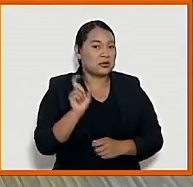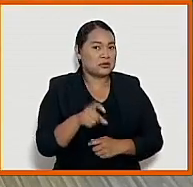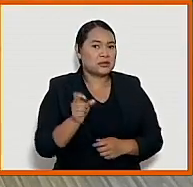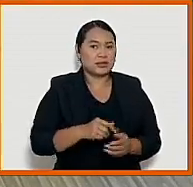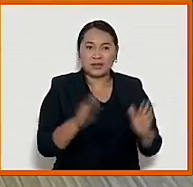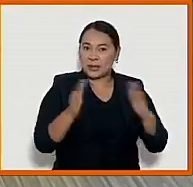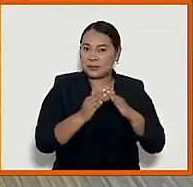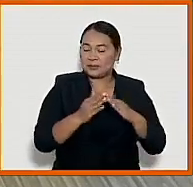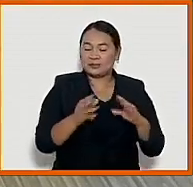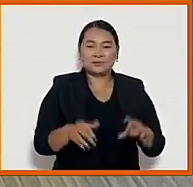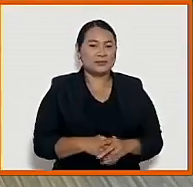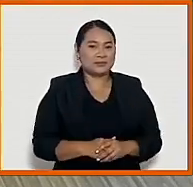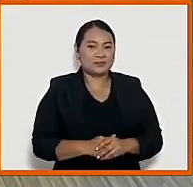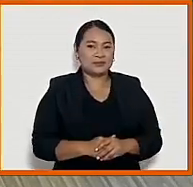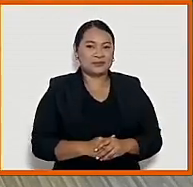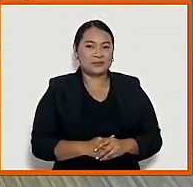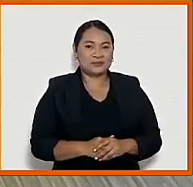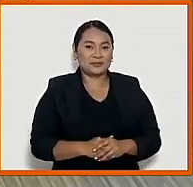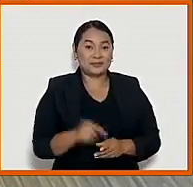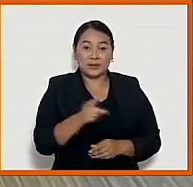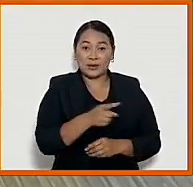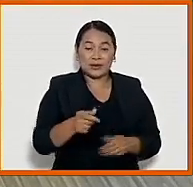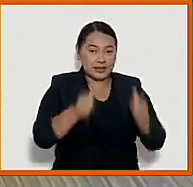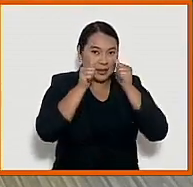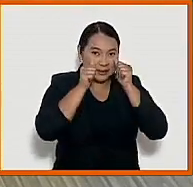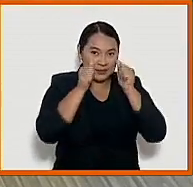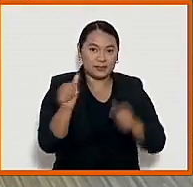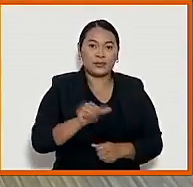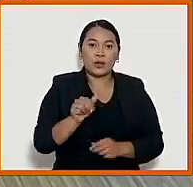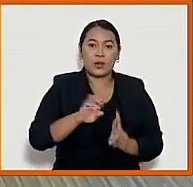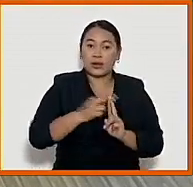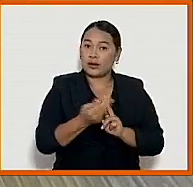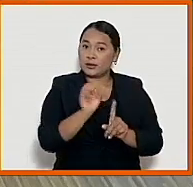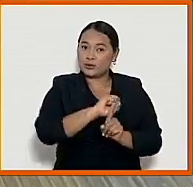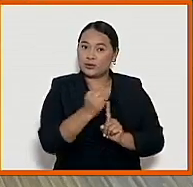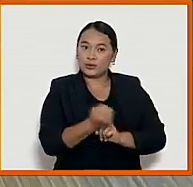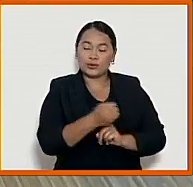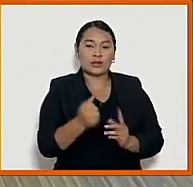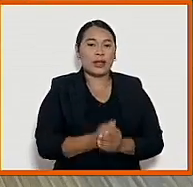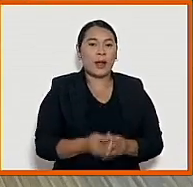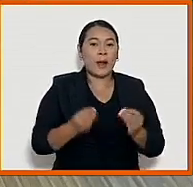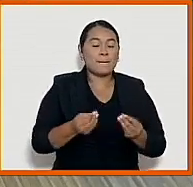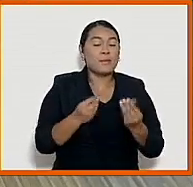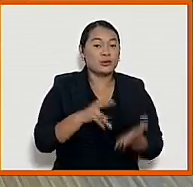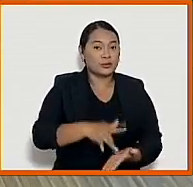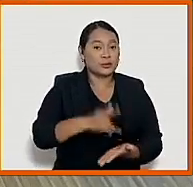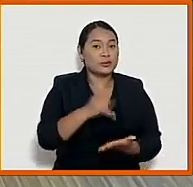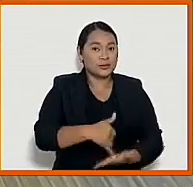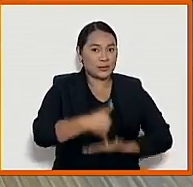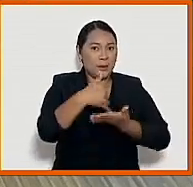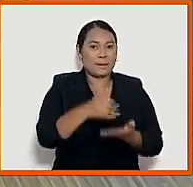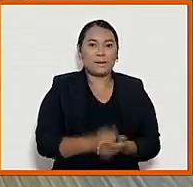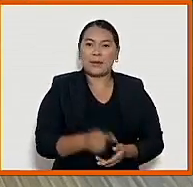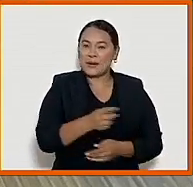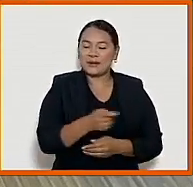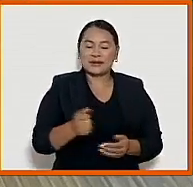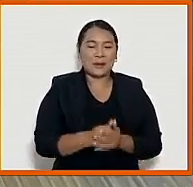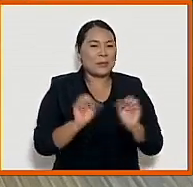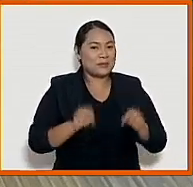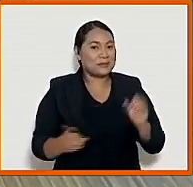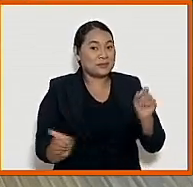Francini. Así es, Tatiana. Estate pendiente hoy de nuestras redes sociales para llevarte muchos premios. No te quedes sin tu regalón. Ingresa